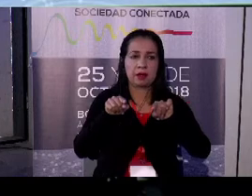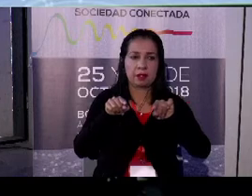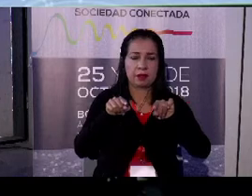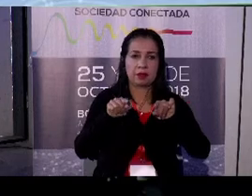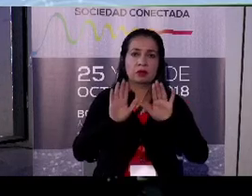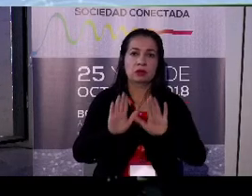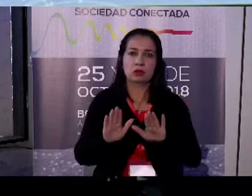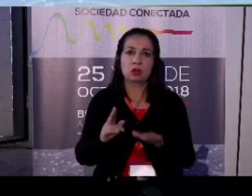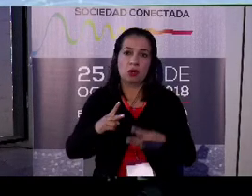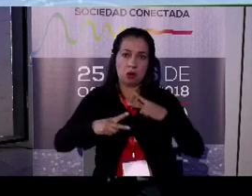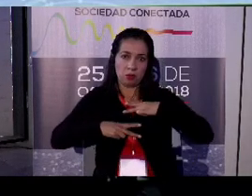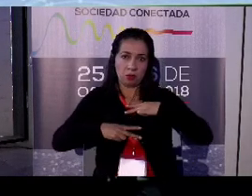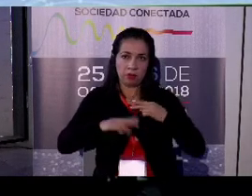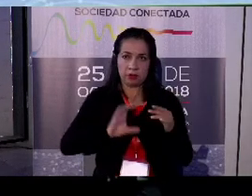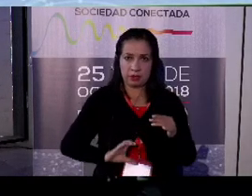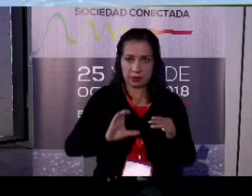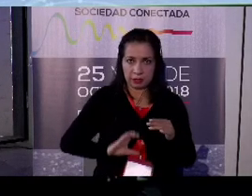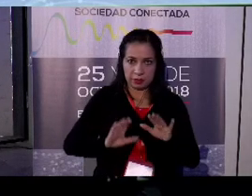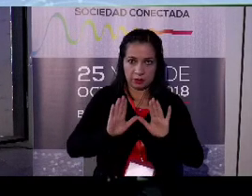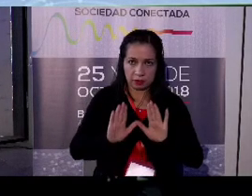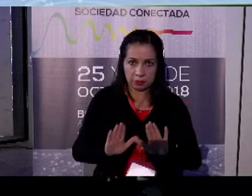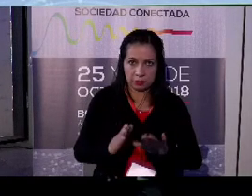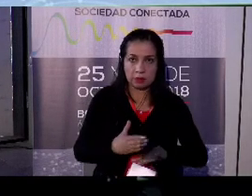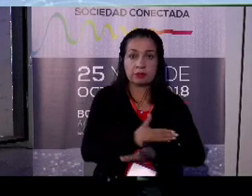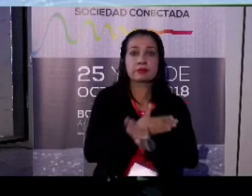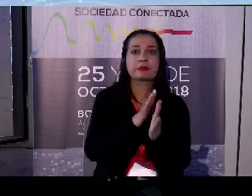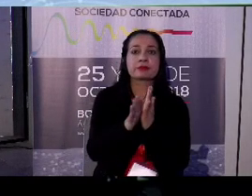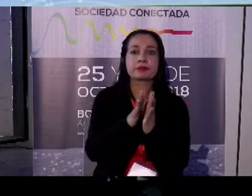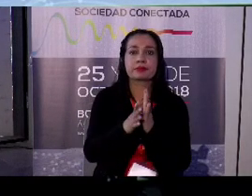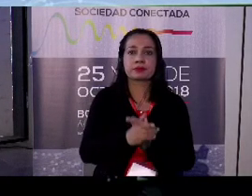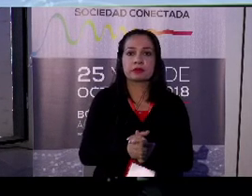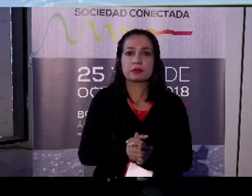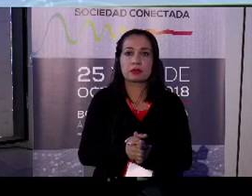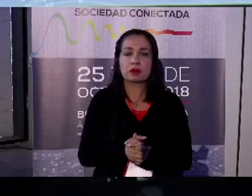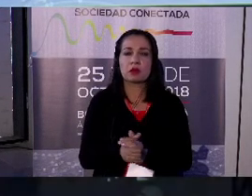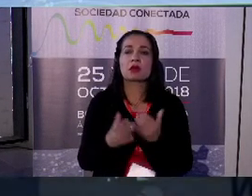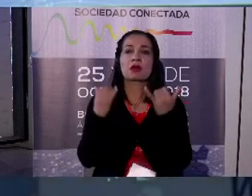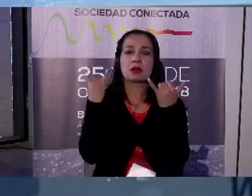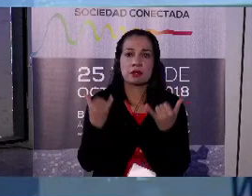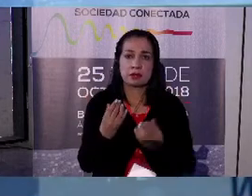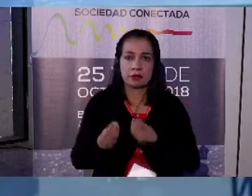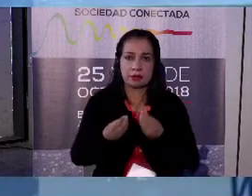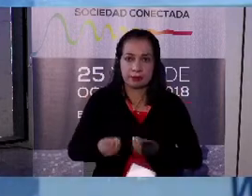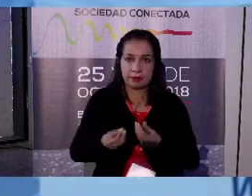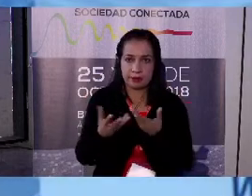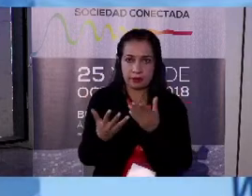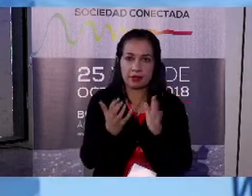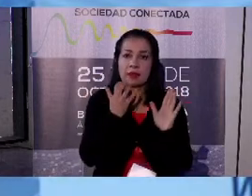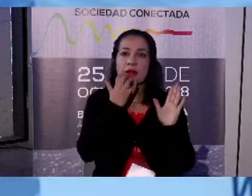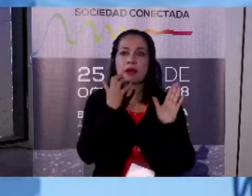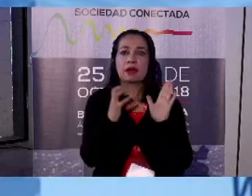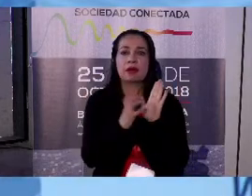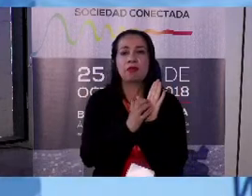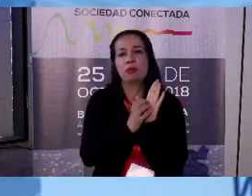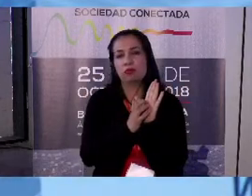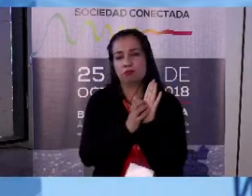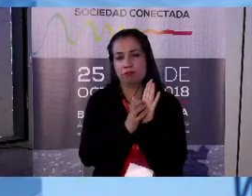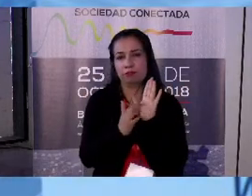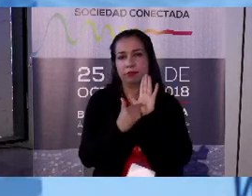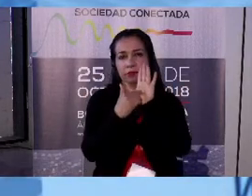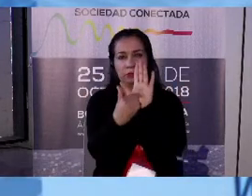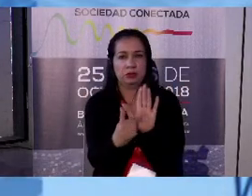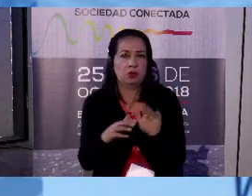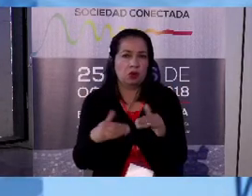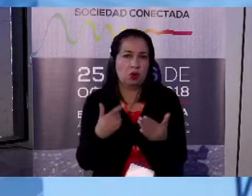tiene sus propias características como lo dije anteriormente Y voy a darles En este momento unos ejemplos sobre